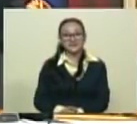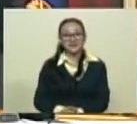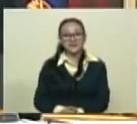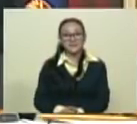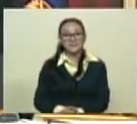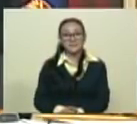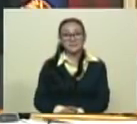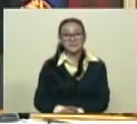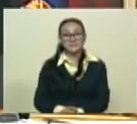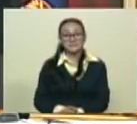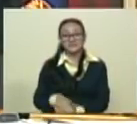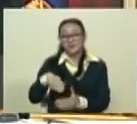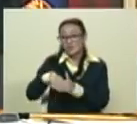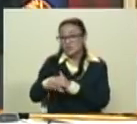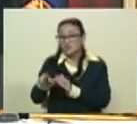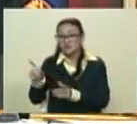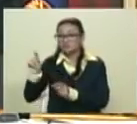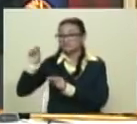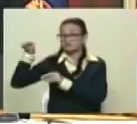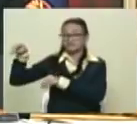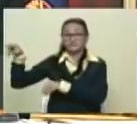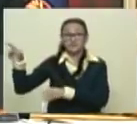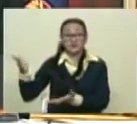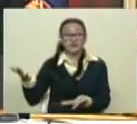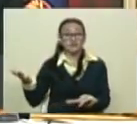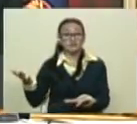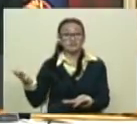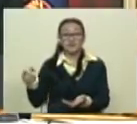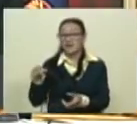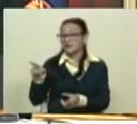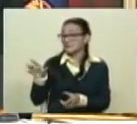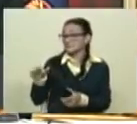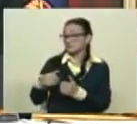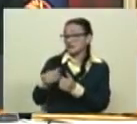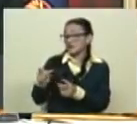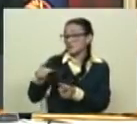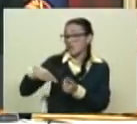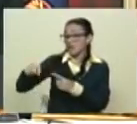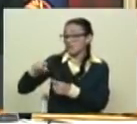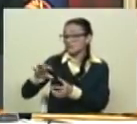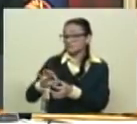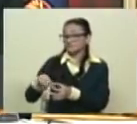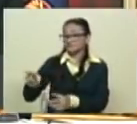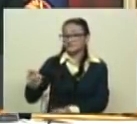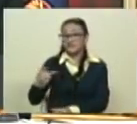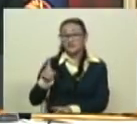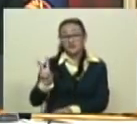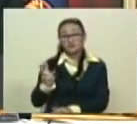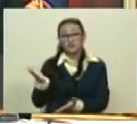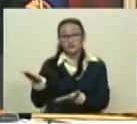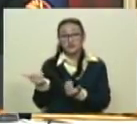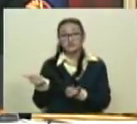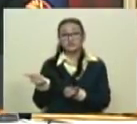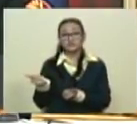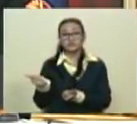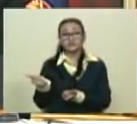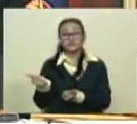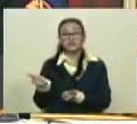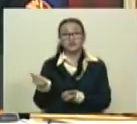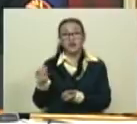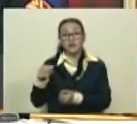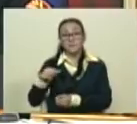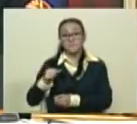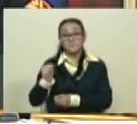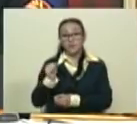Los están acogiendo. Dime con quién andas y te diré quién eres. Venezuela va a solicitar ante la